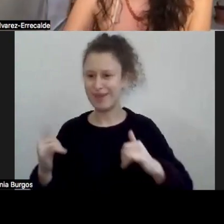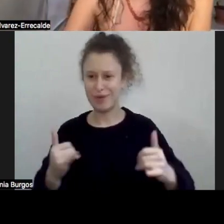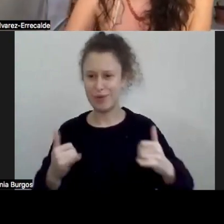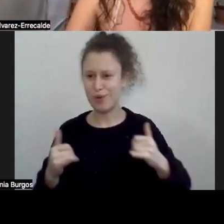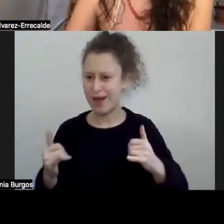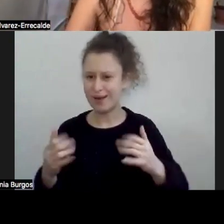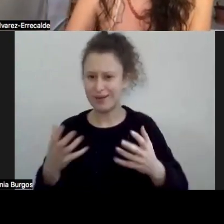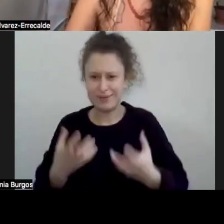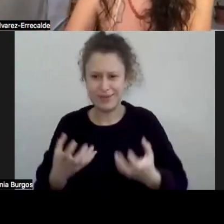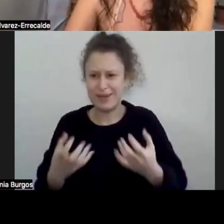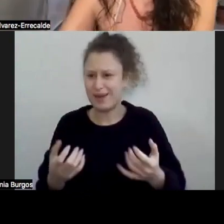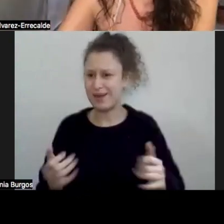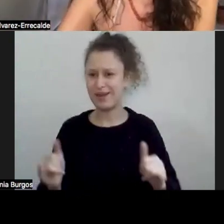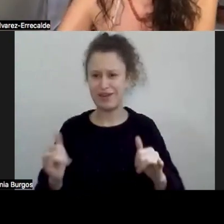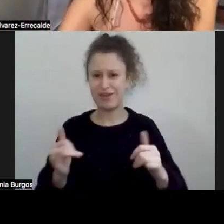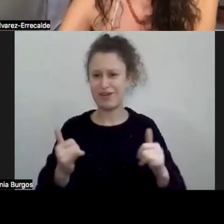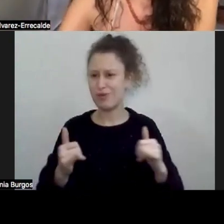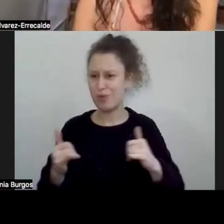Desde ese lugar.